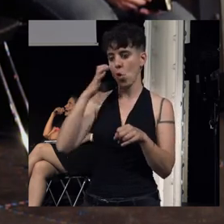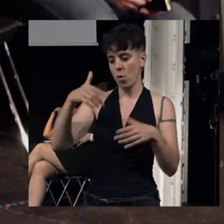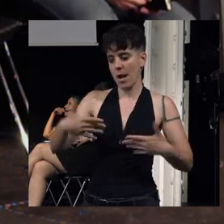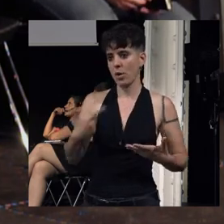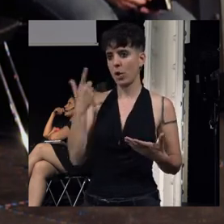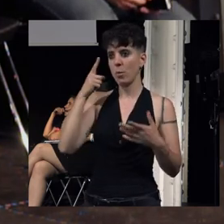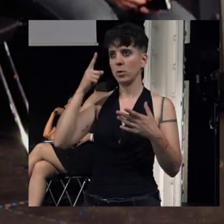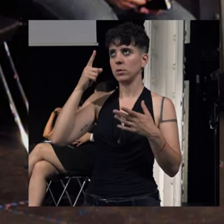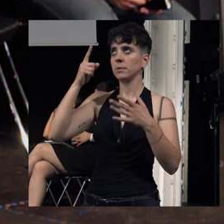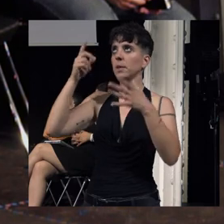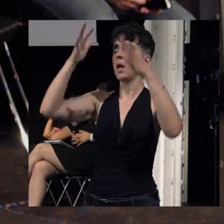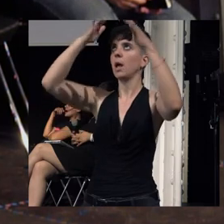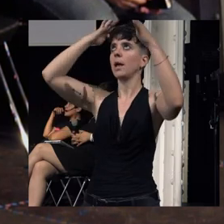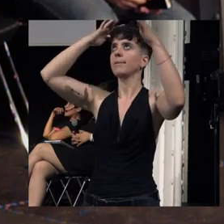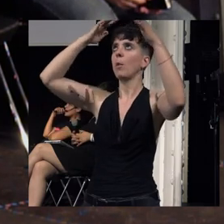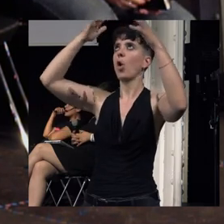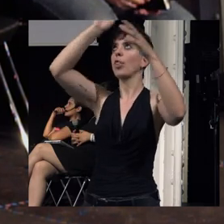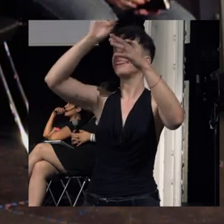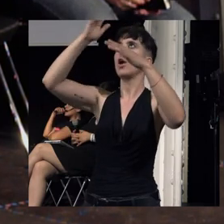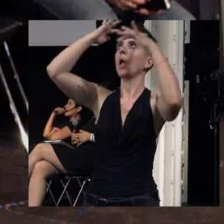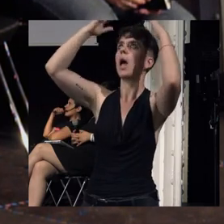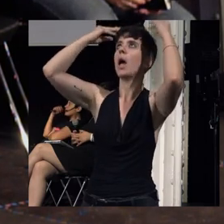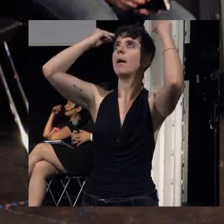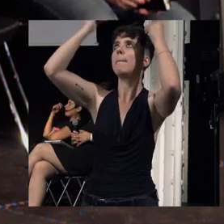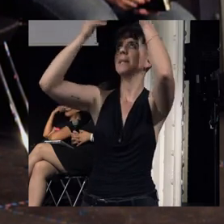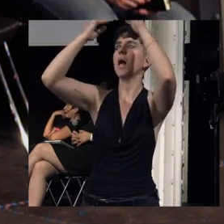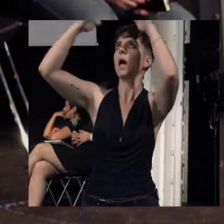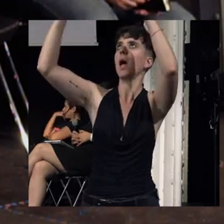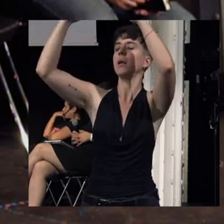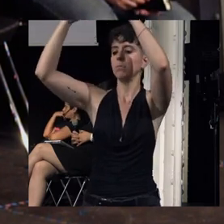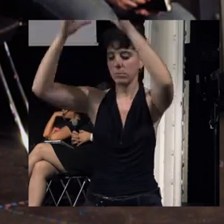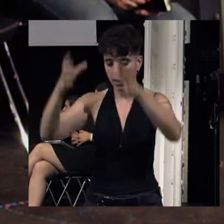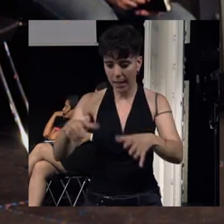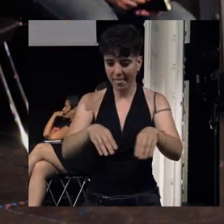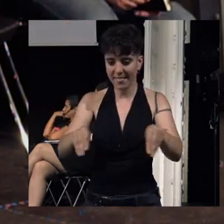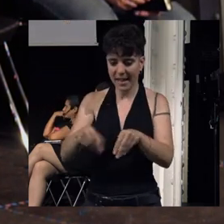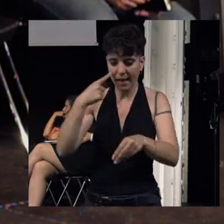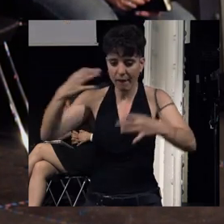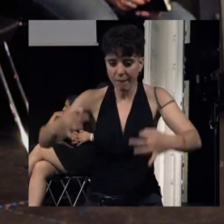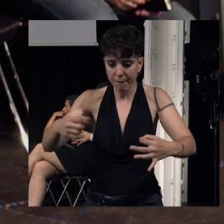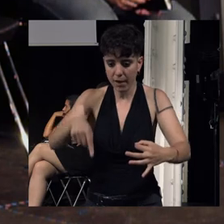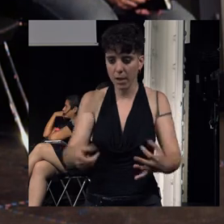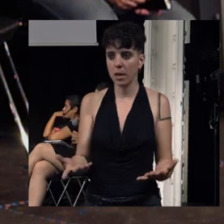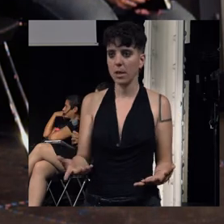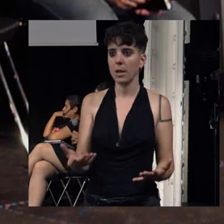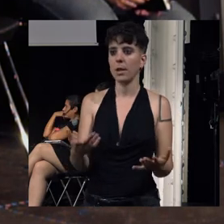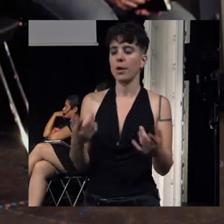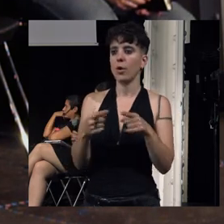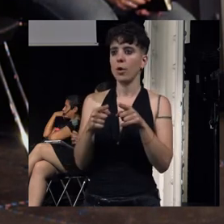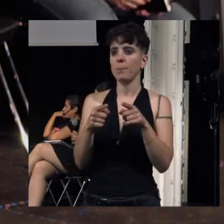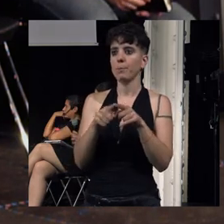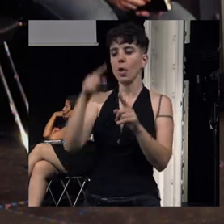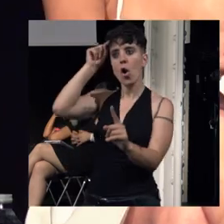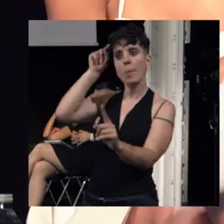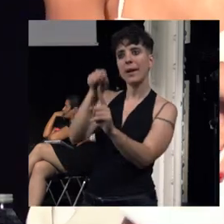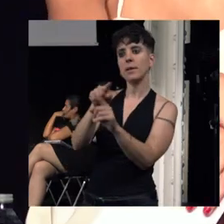se puede hacer? Pues justamente repensarnos, ¿no? Que existen esos márgenes, existen en el centro. ¿Cuál sería algunos de los objetivos